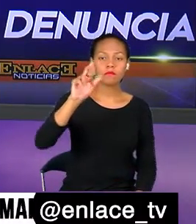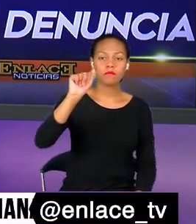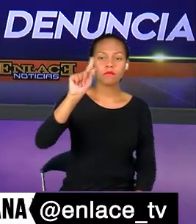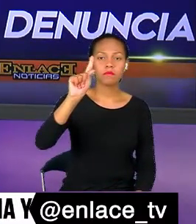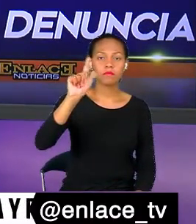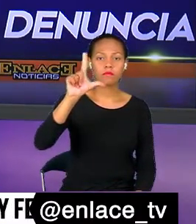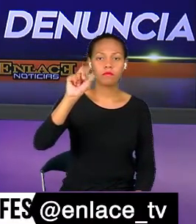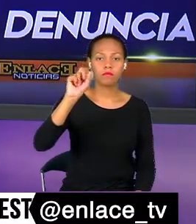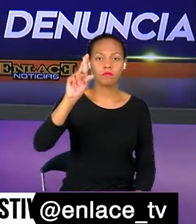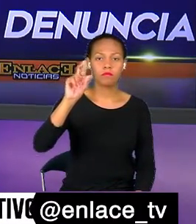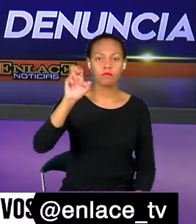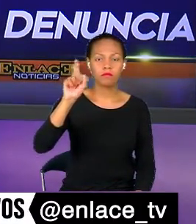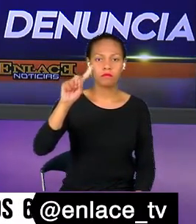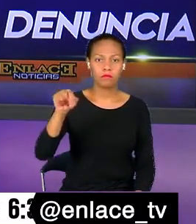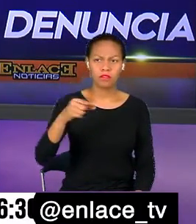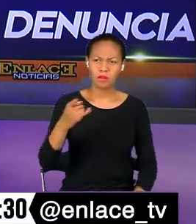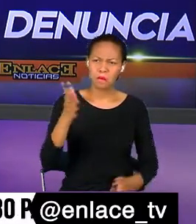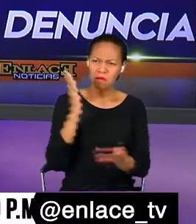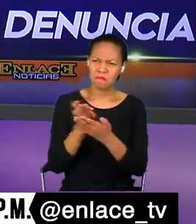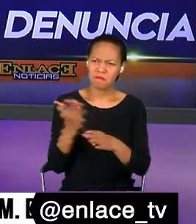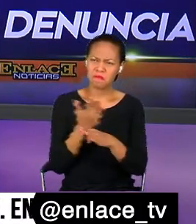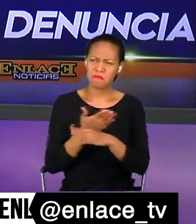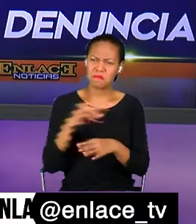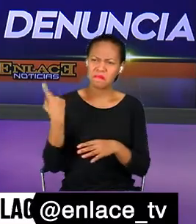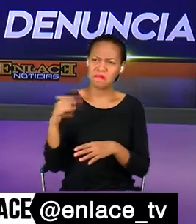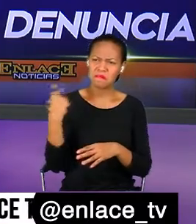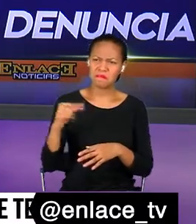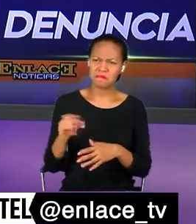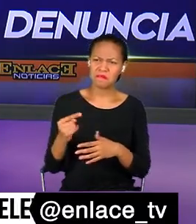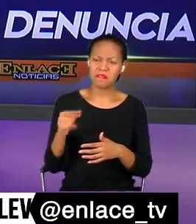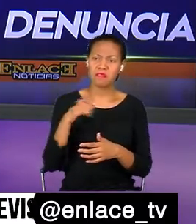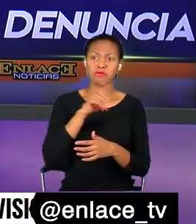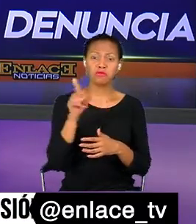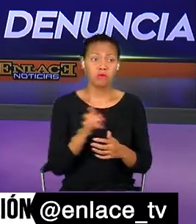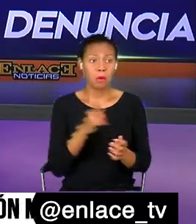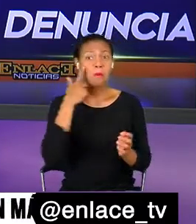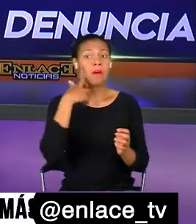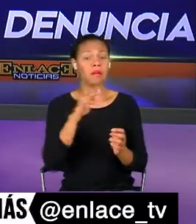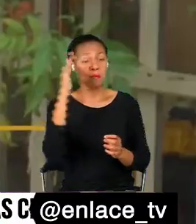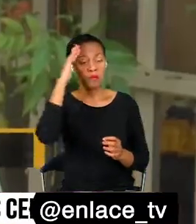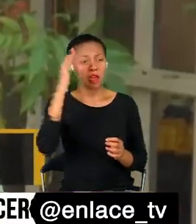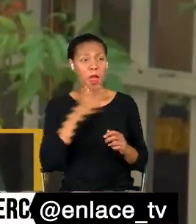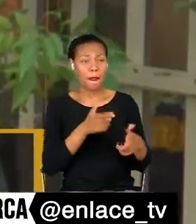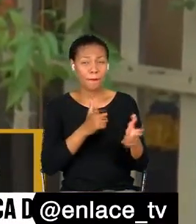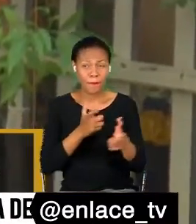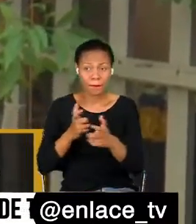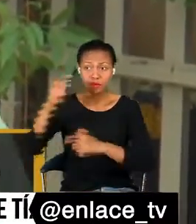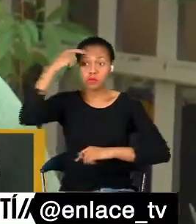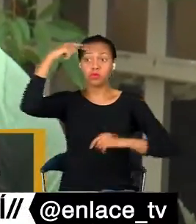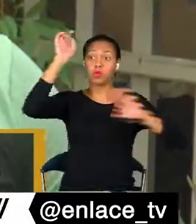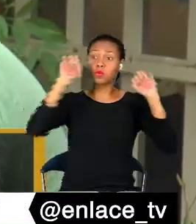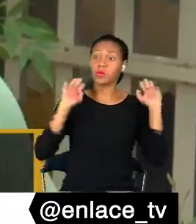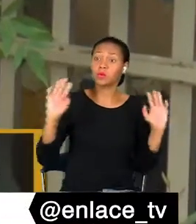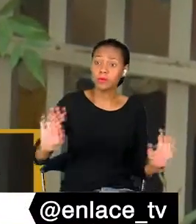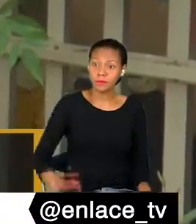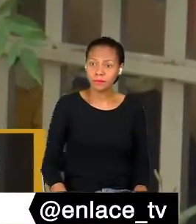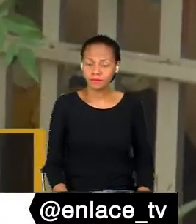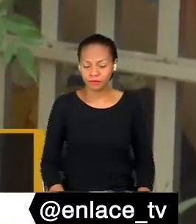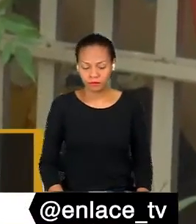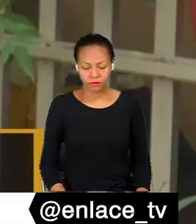disparos por parte de uniformados. La policía del Magdalena Medio asegura que se investiga este hecho. Pues yo mandé a la hija mía a llevar el